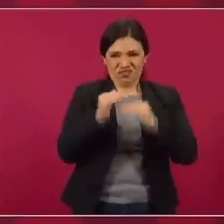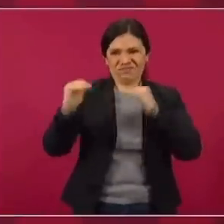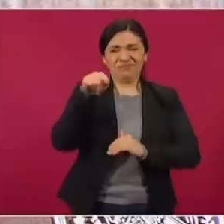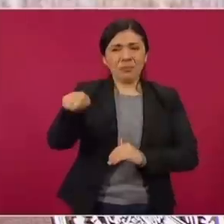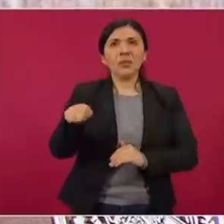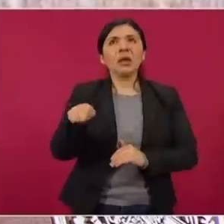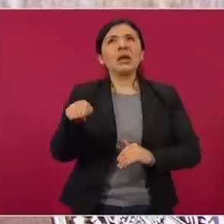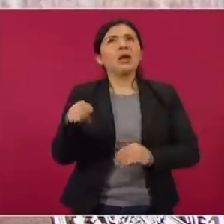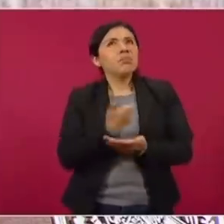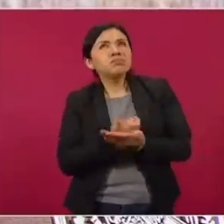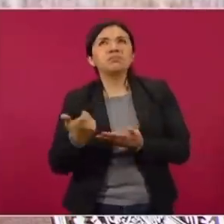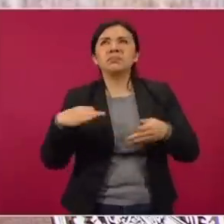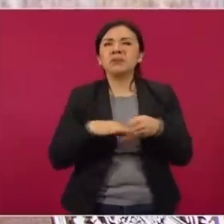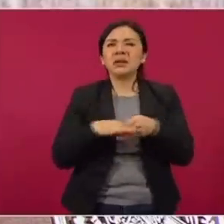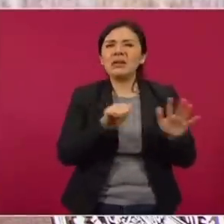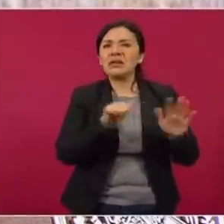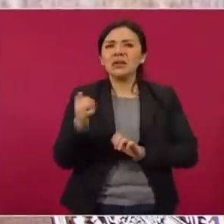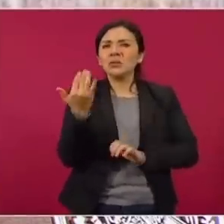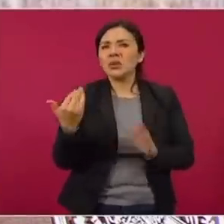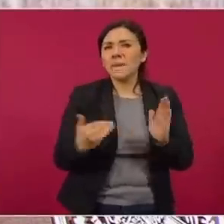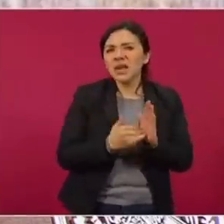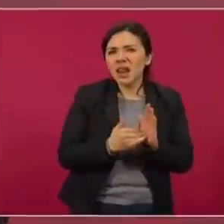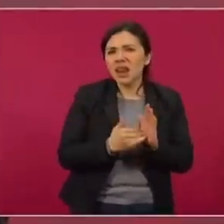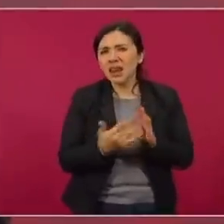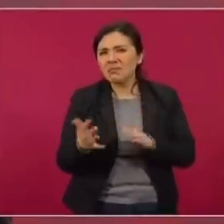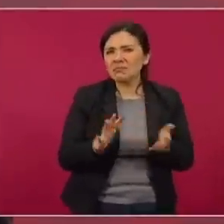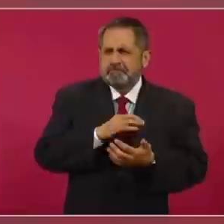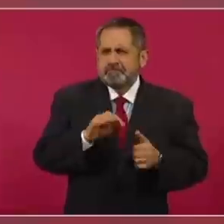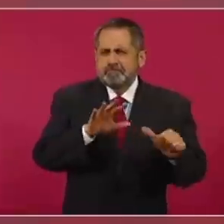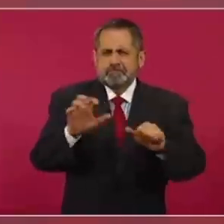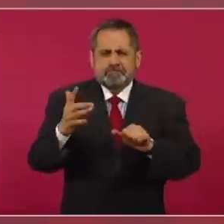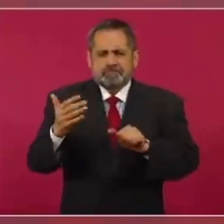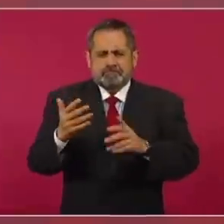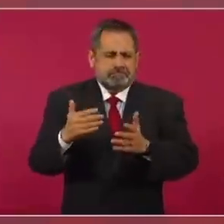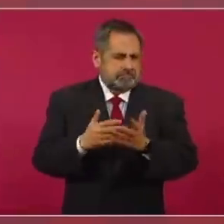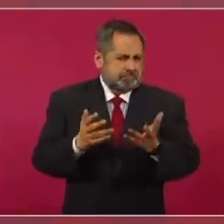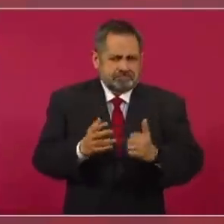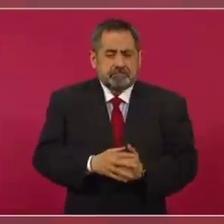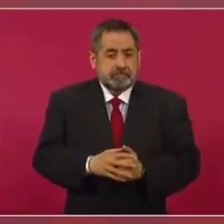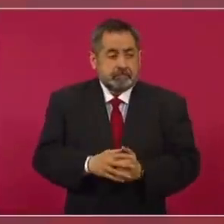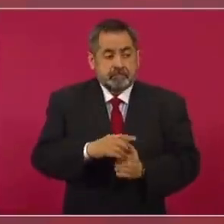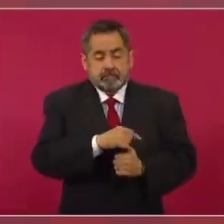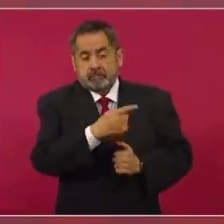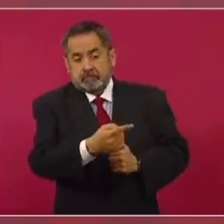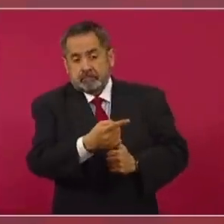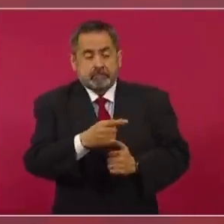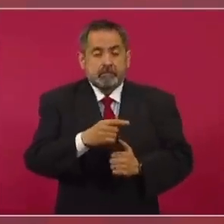como 650 mil como mensuales. Y los